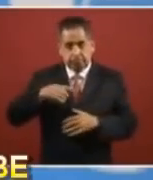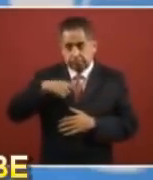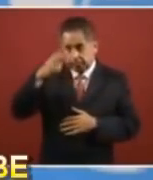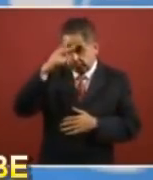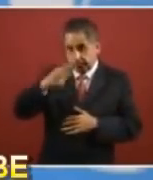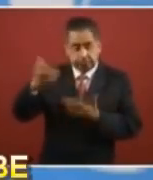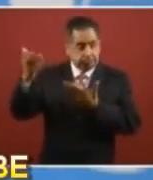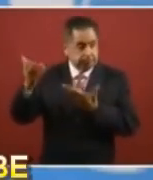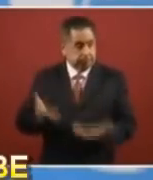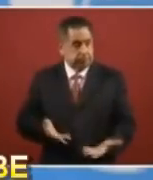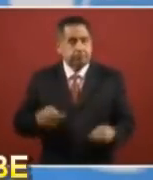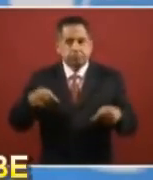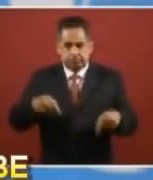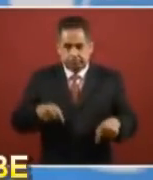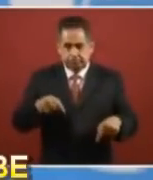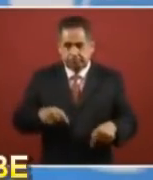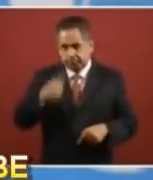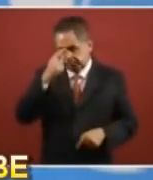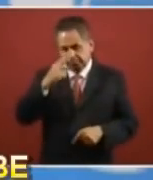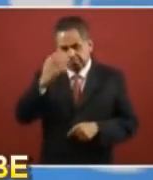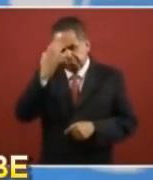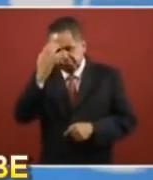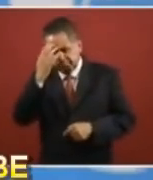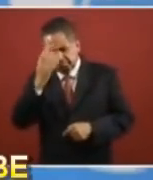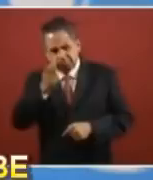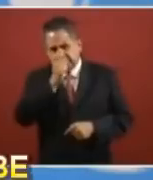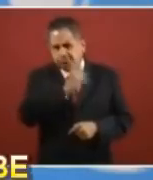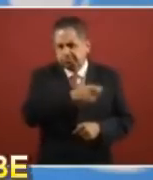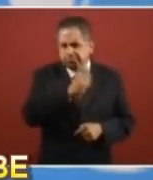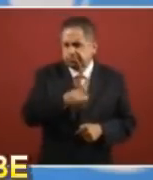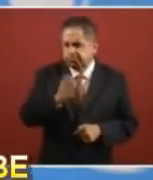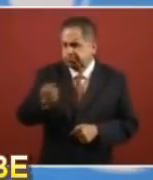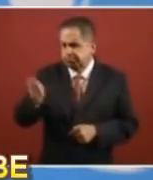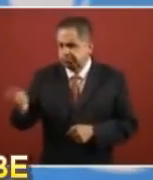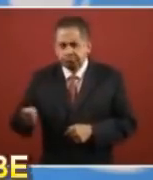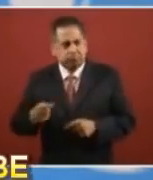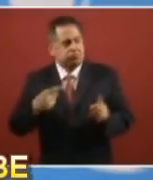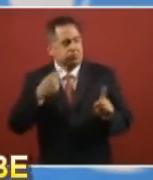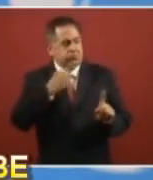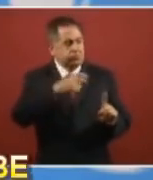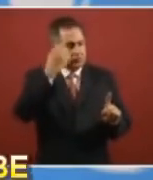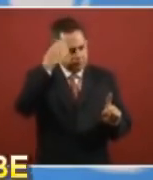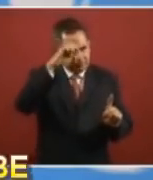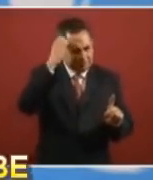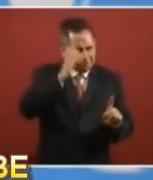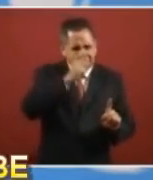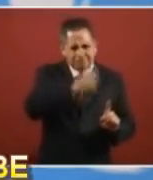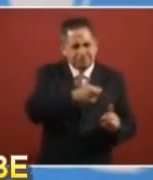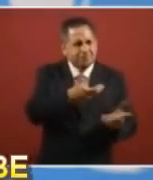México para conocer la experiencia